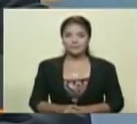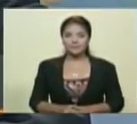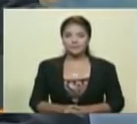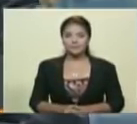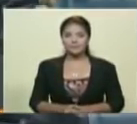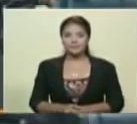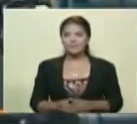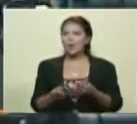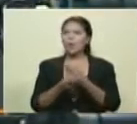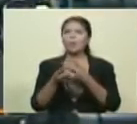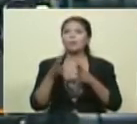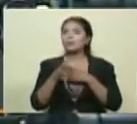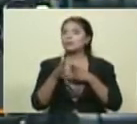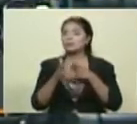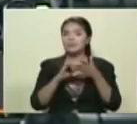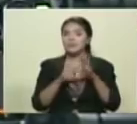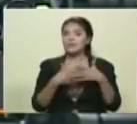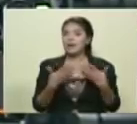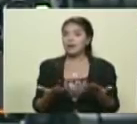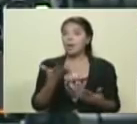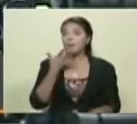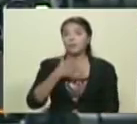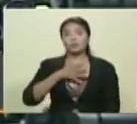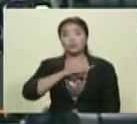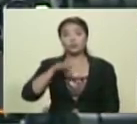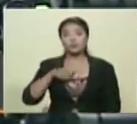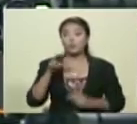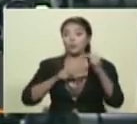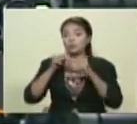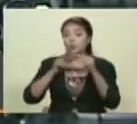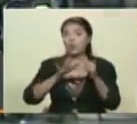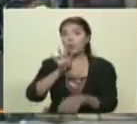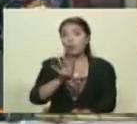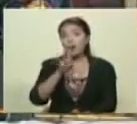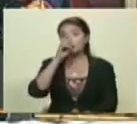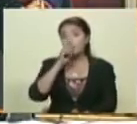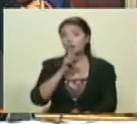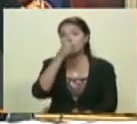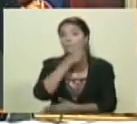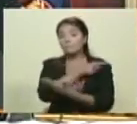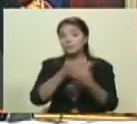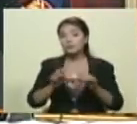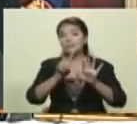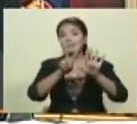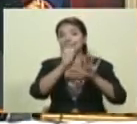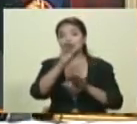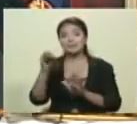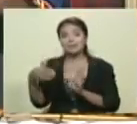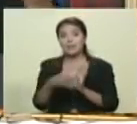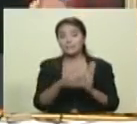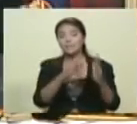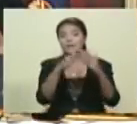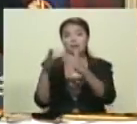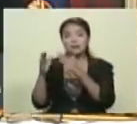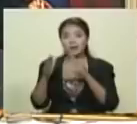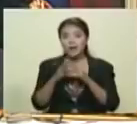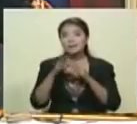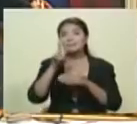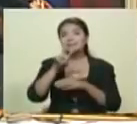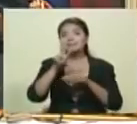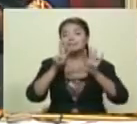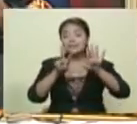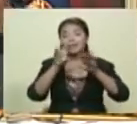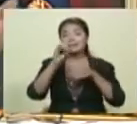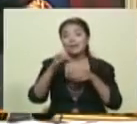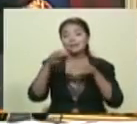¿Cuánto significaría? Nosotros hemos construido en 4 años 1.700.000 viviendas de 70 metros cuadrados,